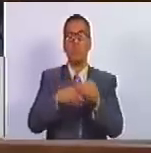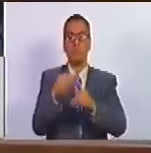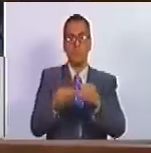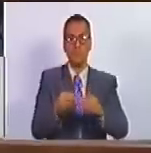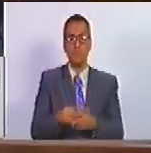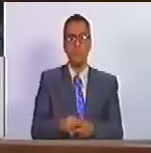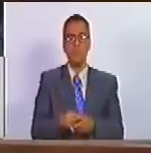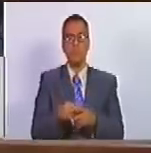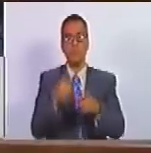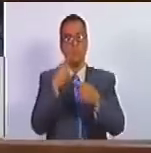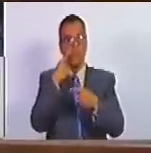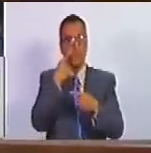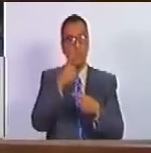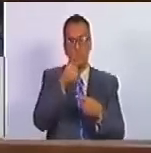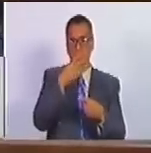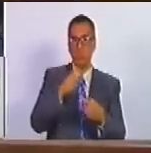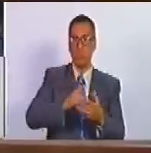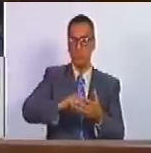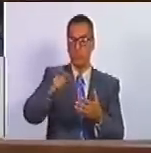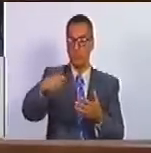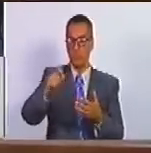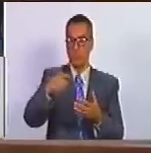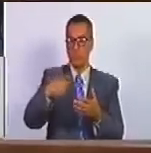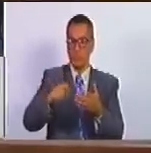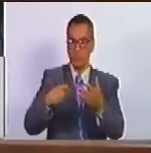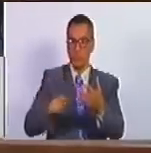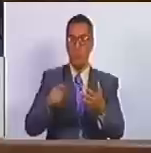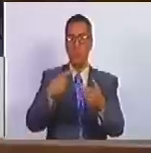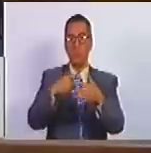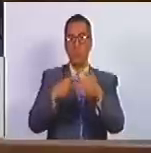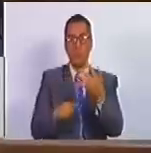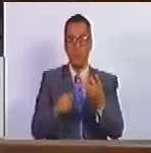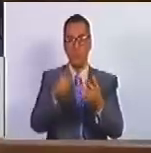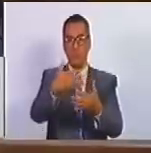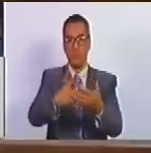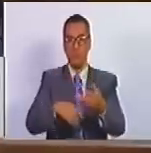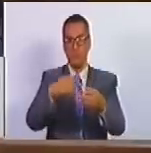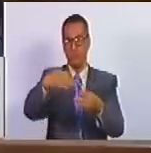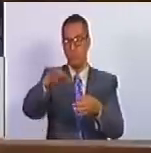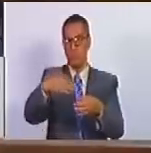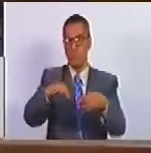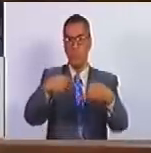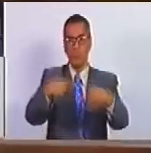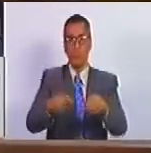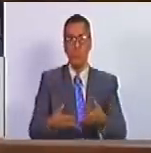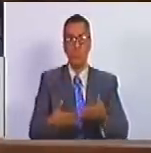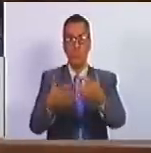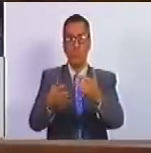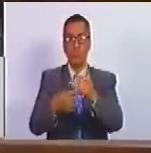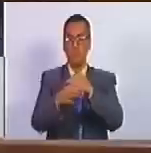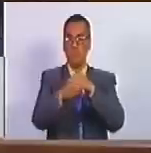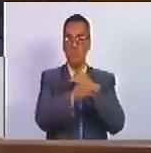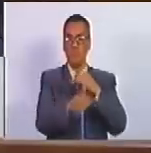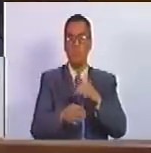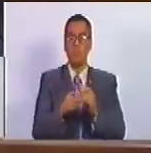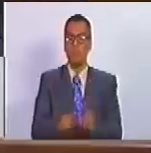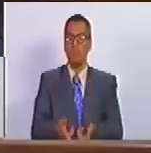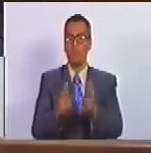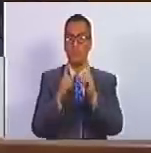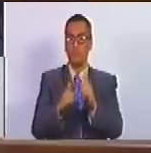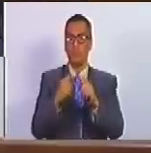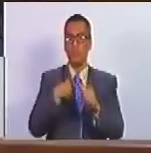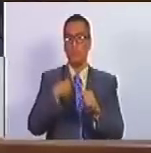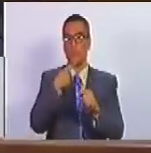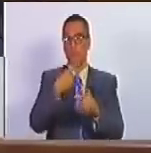aforos, visto bueno ambiental y cualquier documento por las distintas dependencias municipales que autorice o